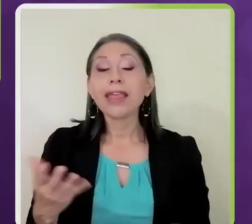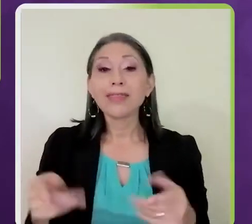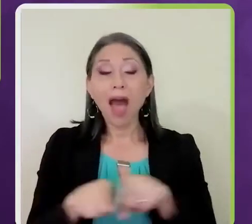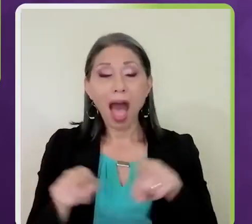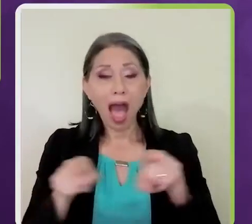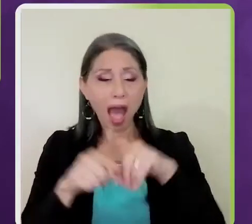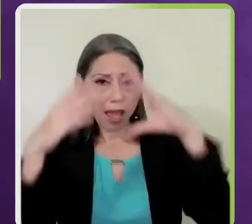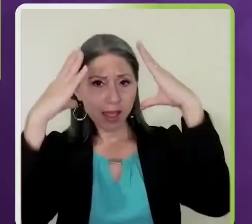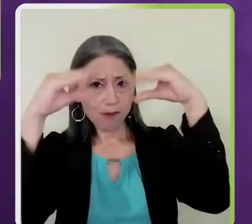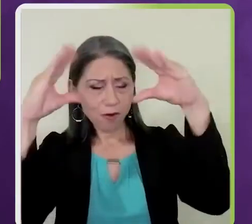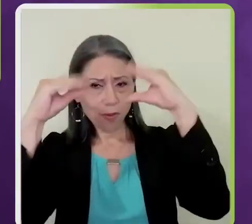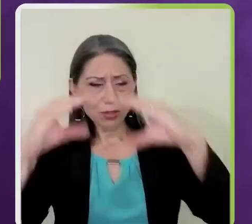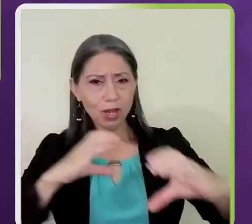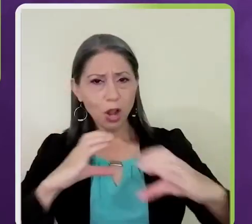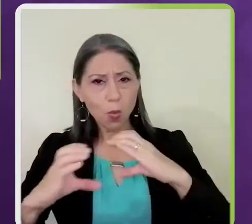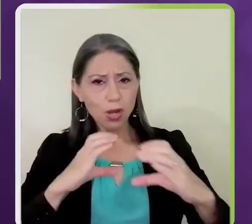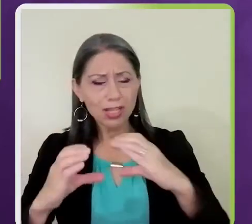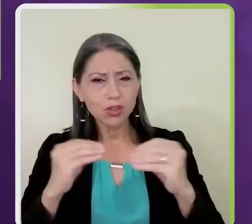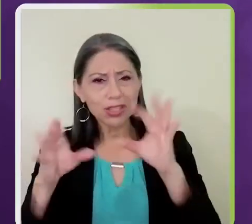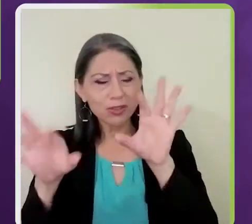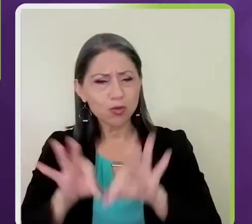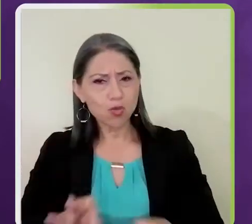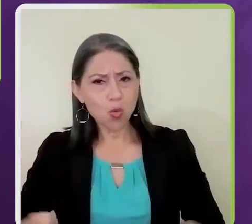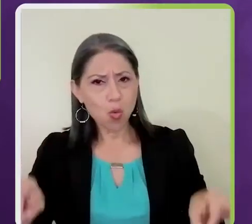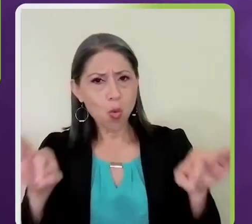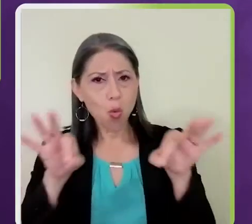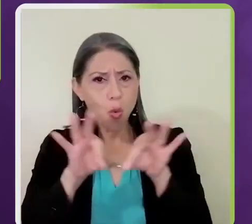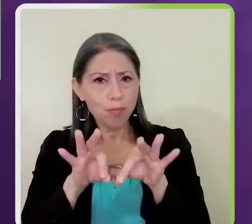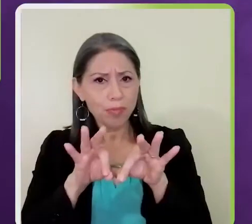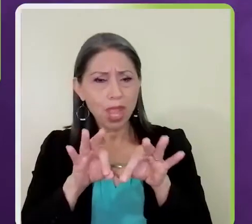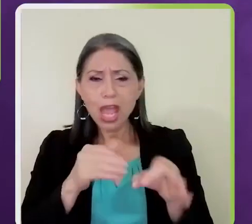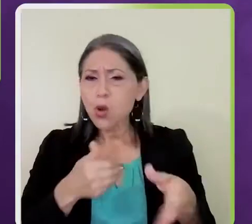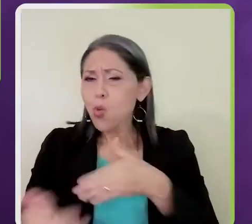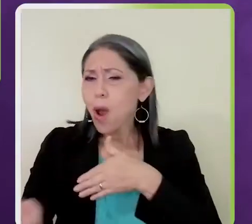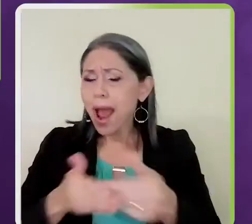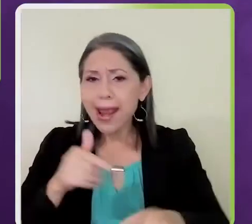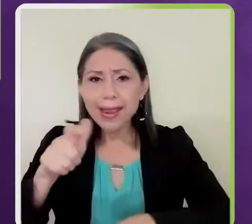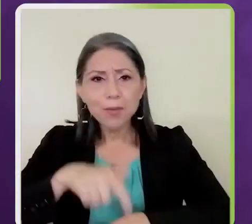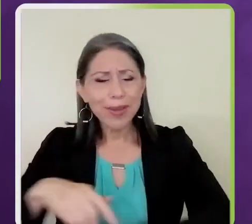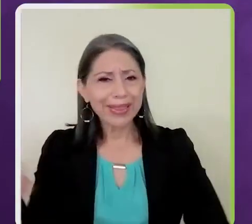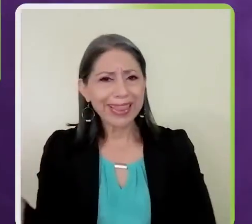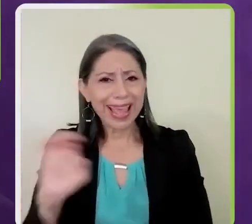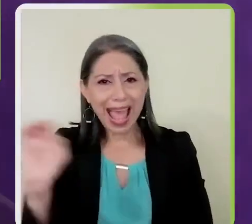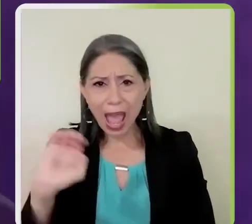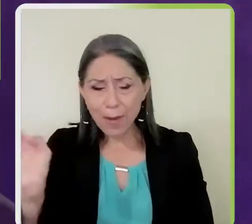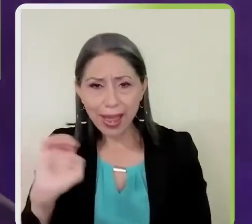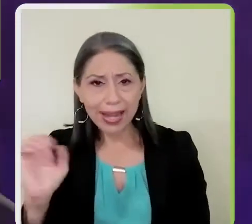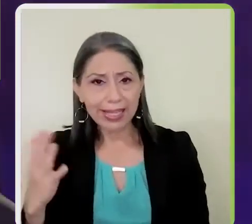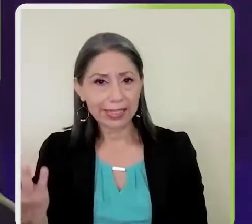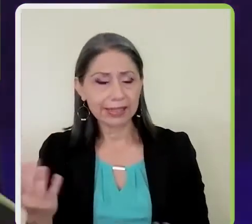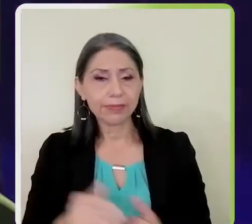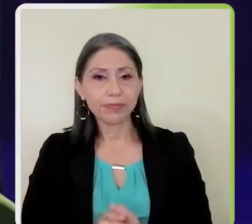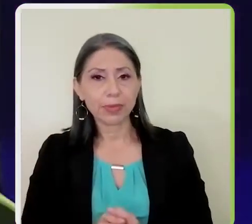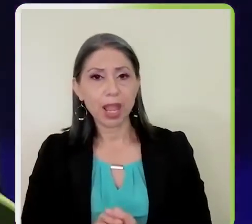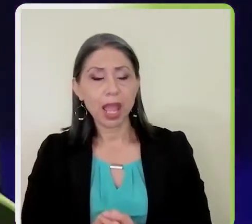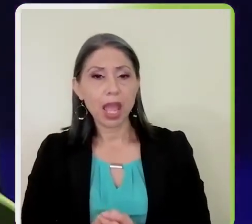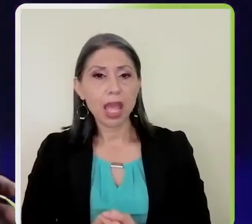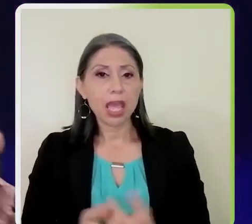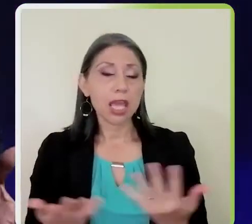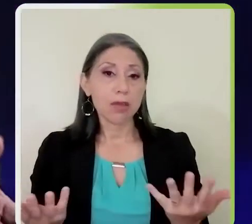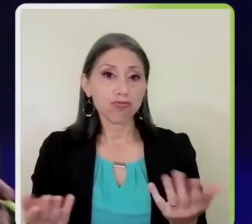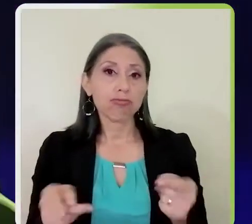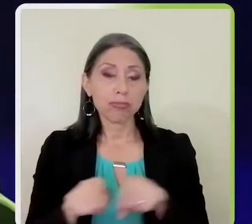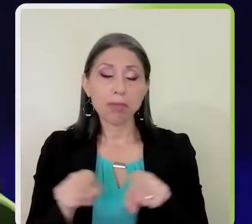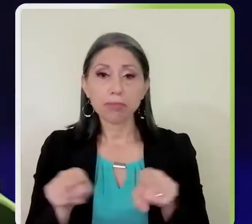y la comunicación es sumamente importante en tiempos de cualquier emergencia, y de ahí que